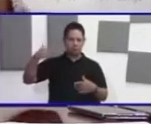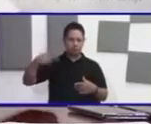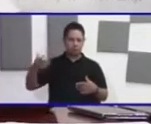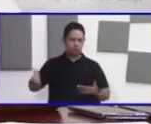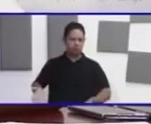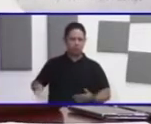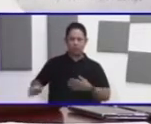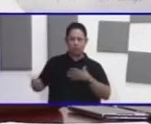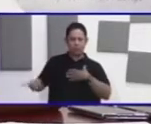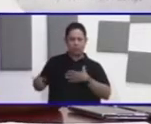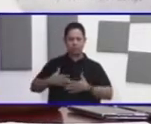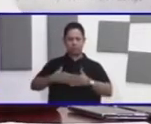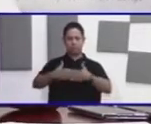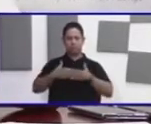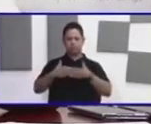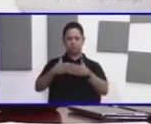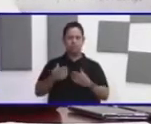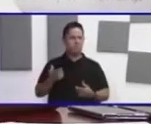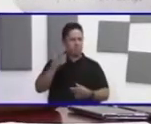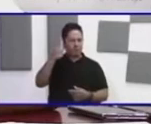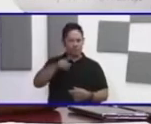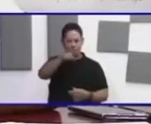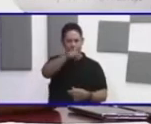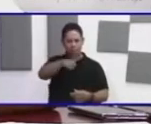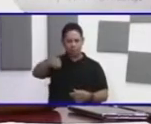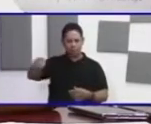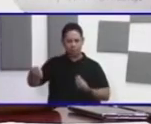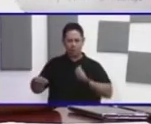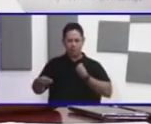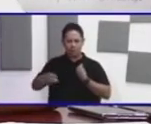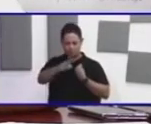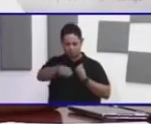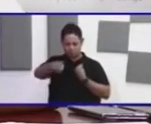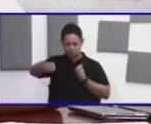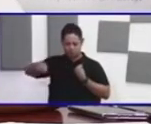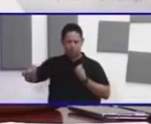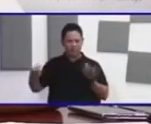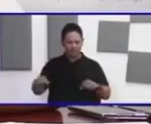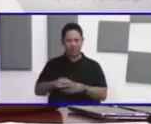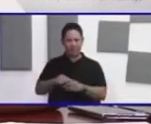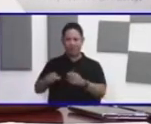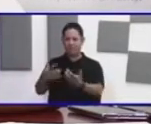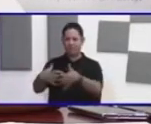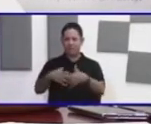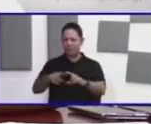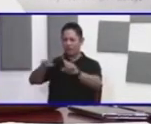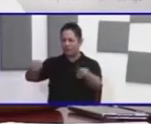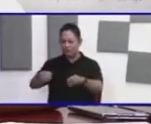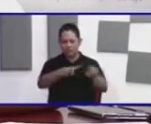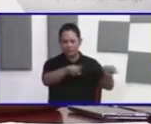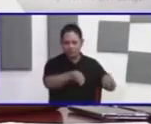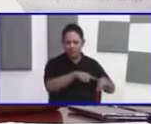los lectores de signos vitales y todo lo que hay dispuesto atrás de eso. Tomar una foto y mandárselo a medios de